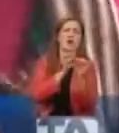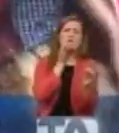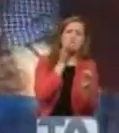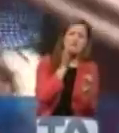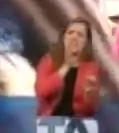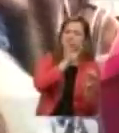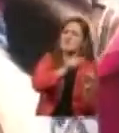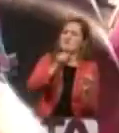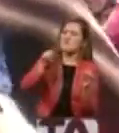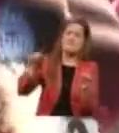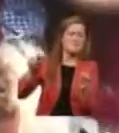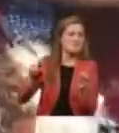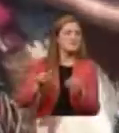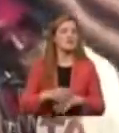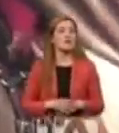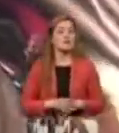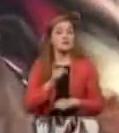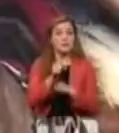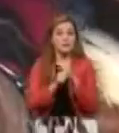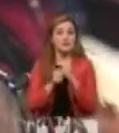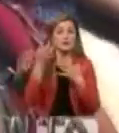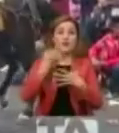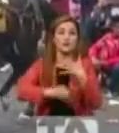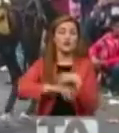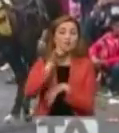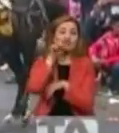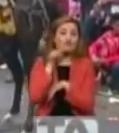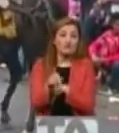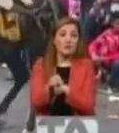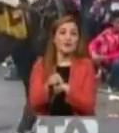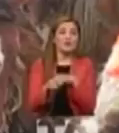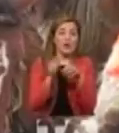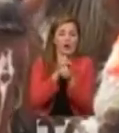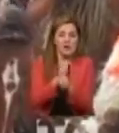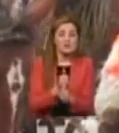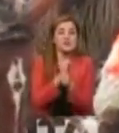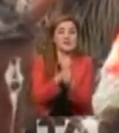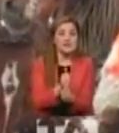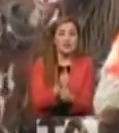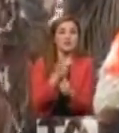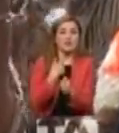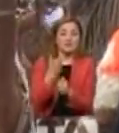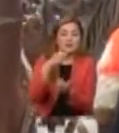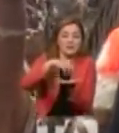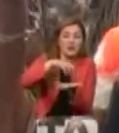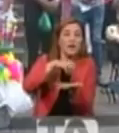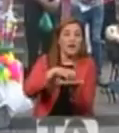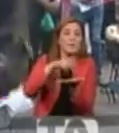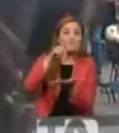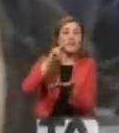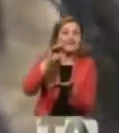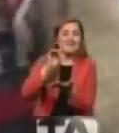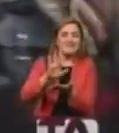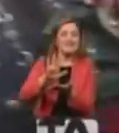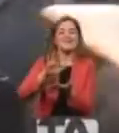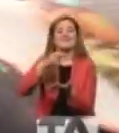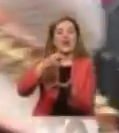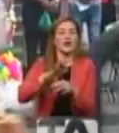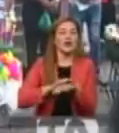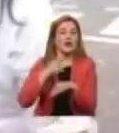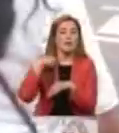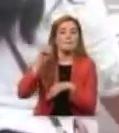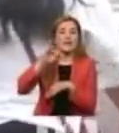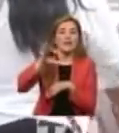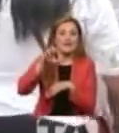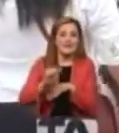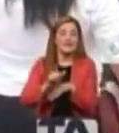haciendas. Este año alrededor de 2.000 jinetes de Rumiñahui, Cayambe, Pintac, Mejía, Amaguaña y otros puntos de la